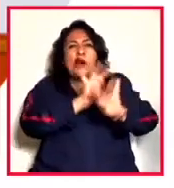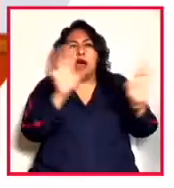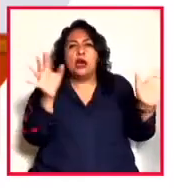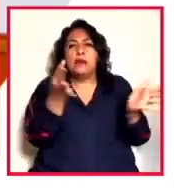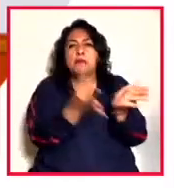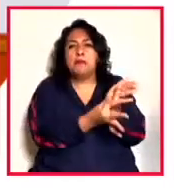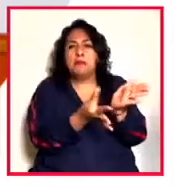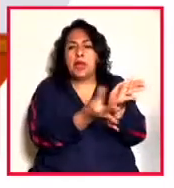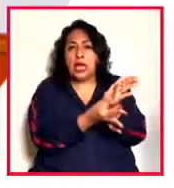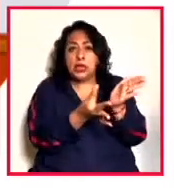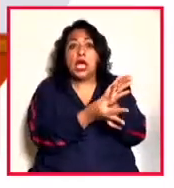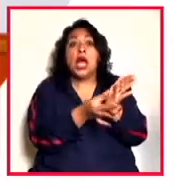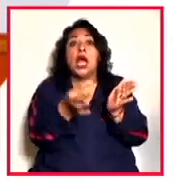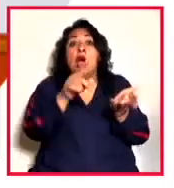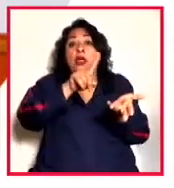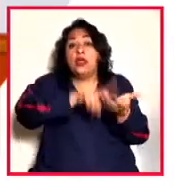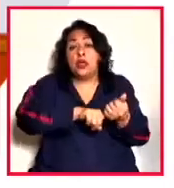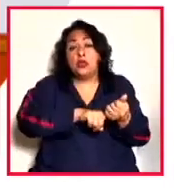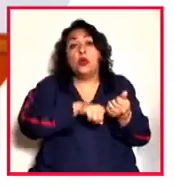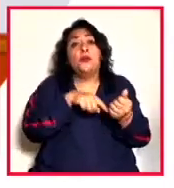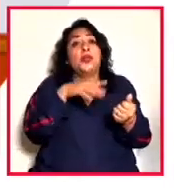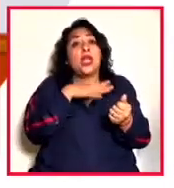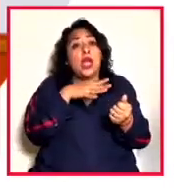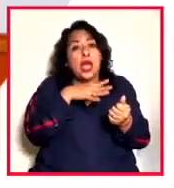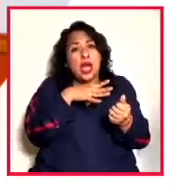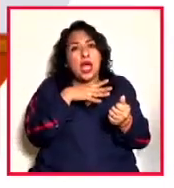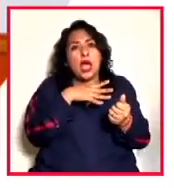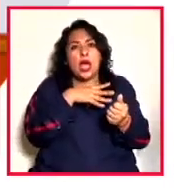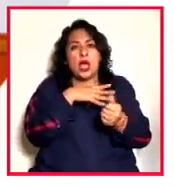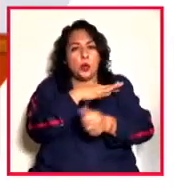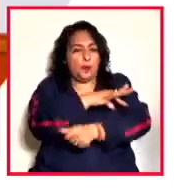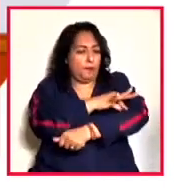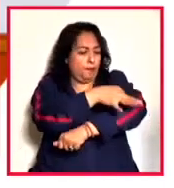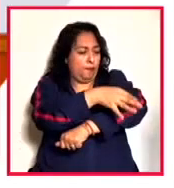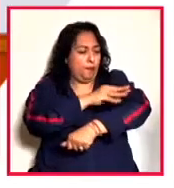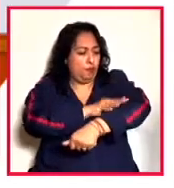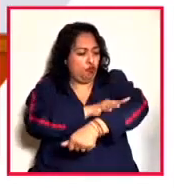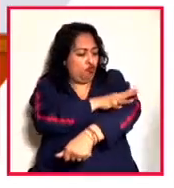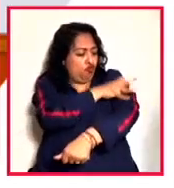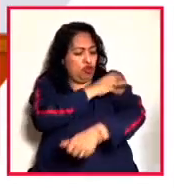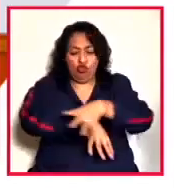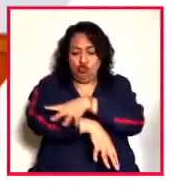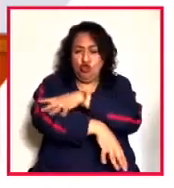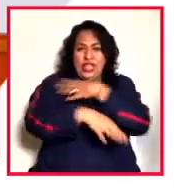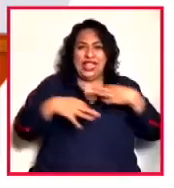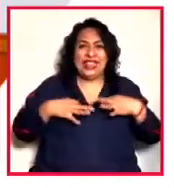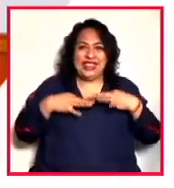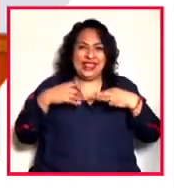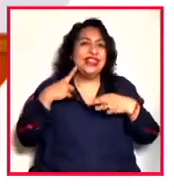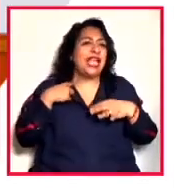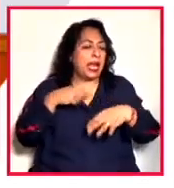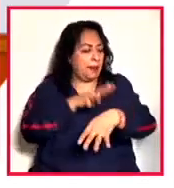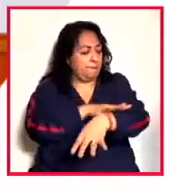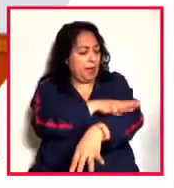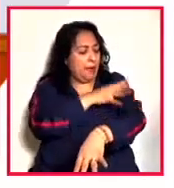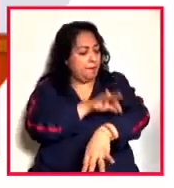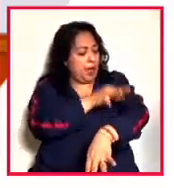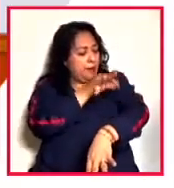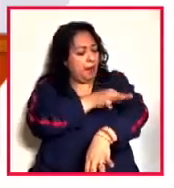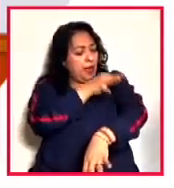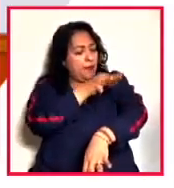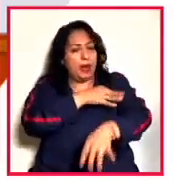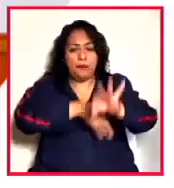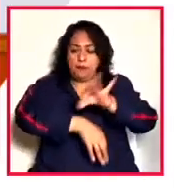que se han cosido un plumaje de telas. A esas se les ha cosido, los chicos y chicas han